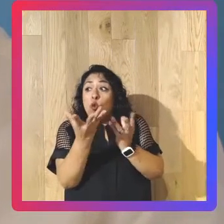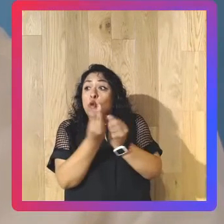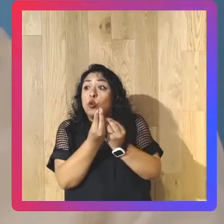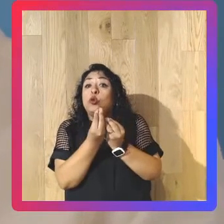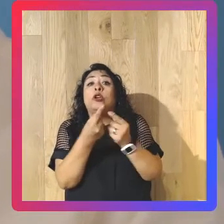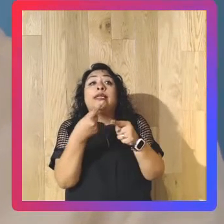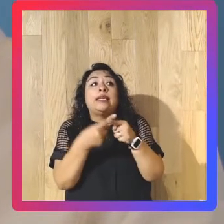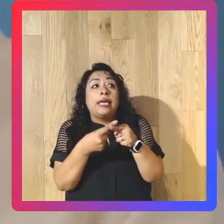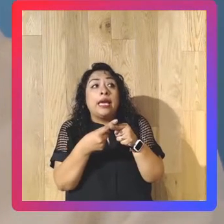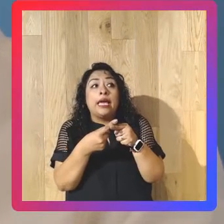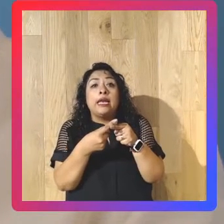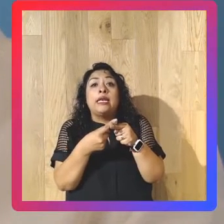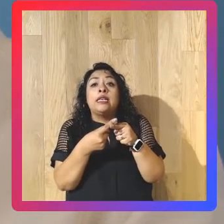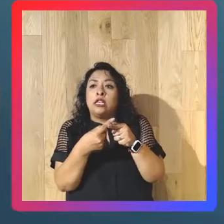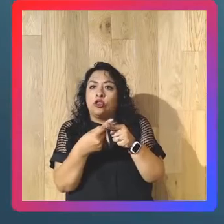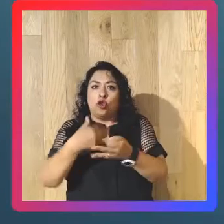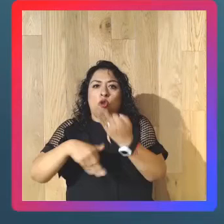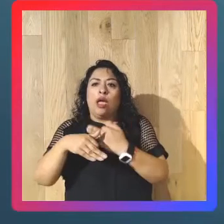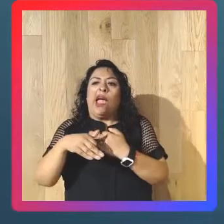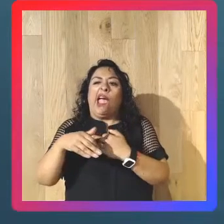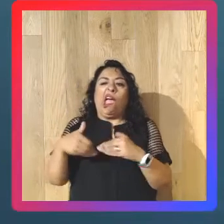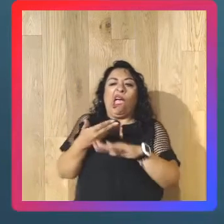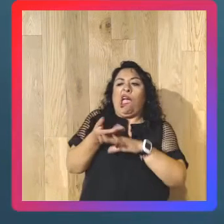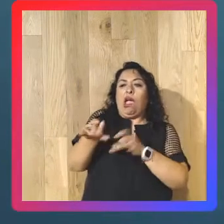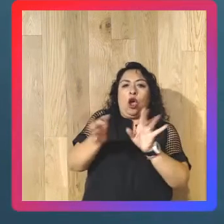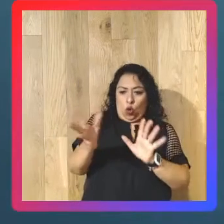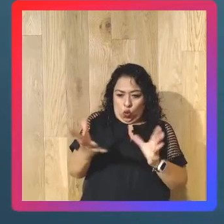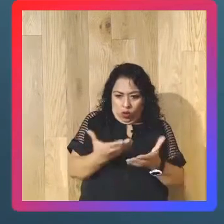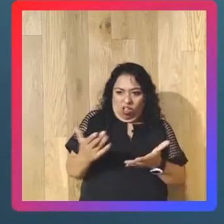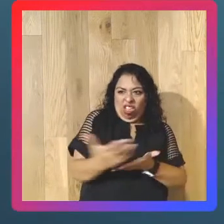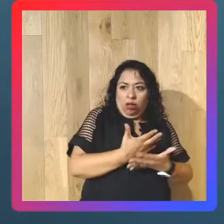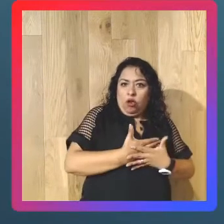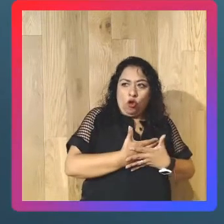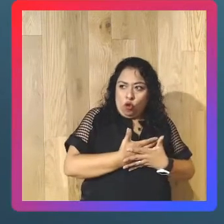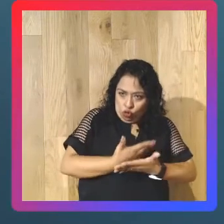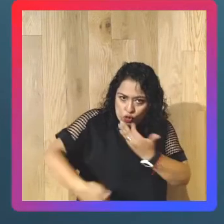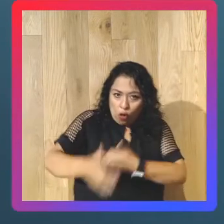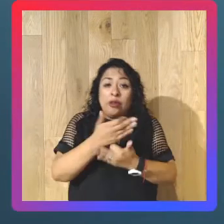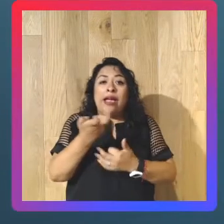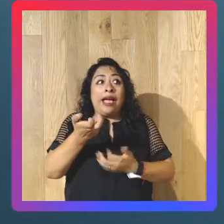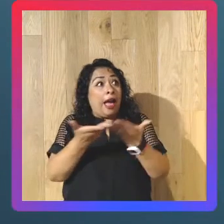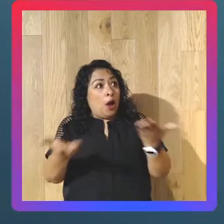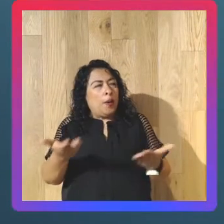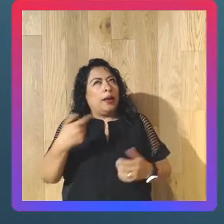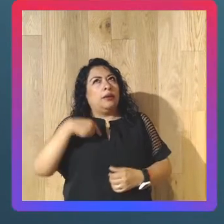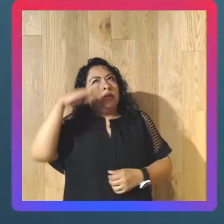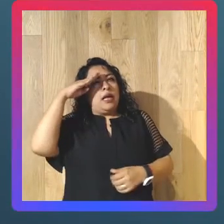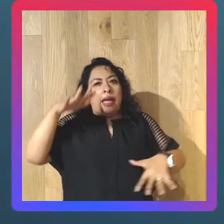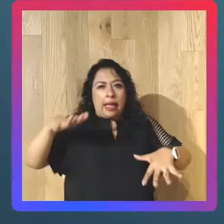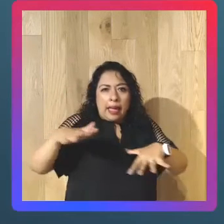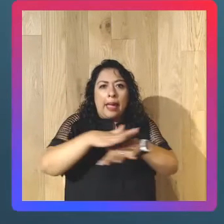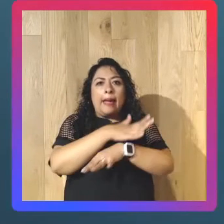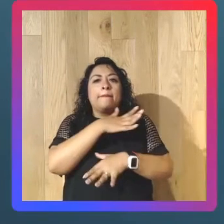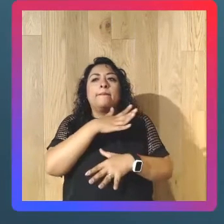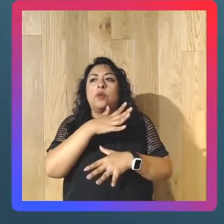con, no a costa de. Estos tiempos nos invitan a reinventarnos, a empoderar a